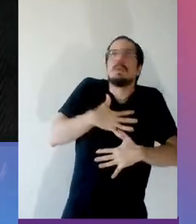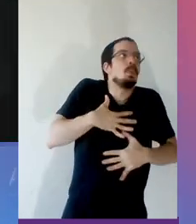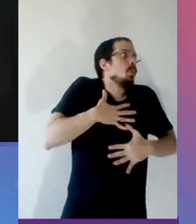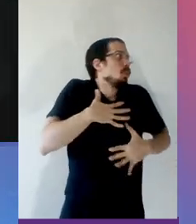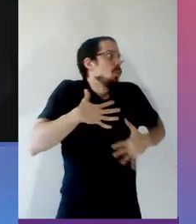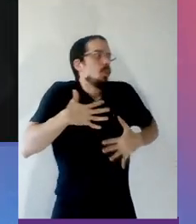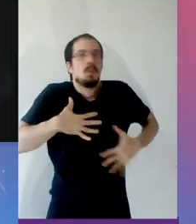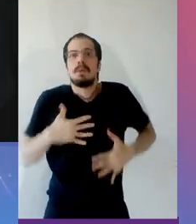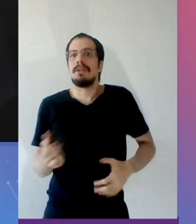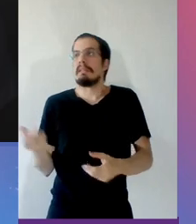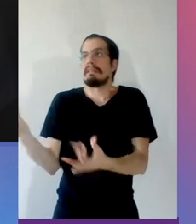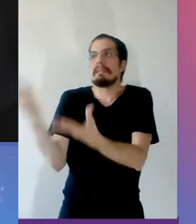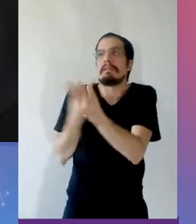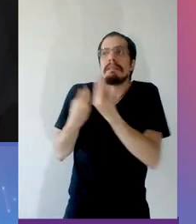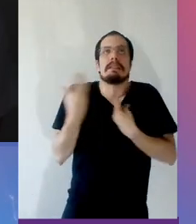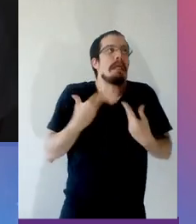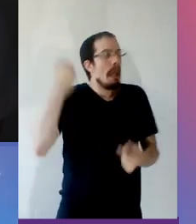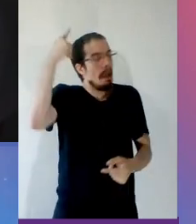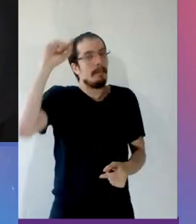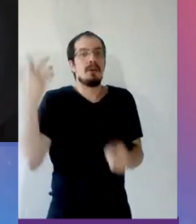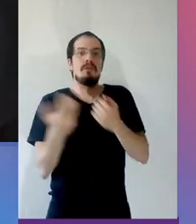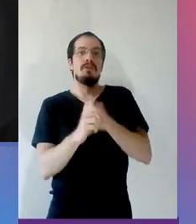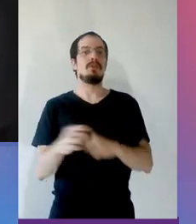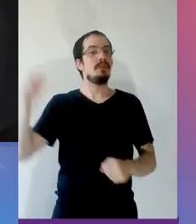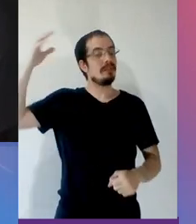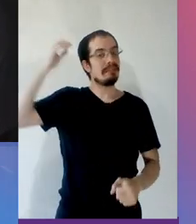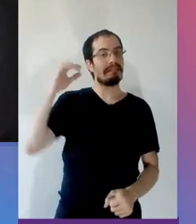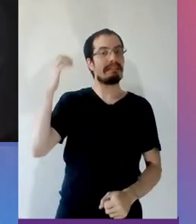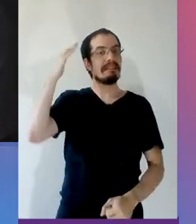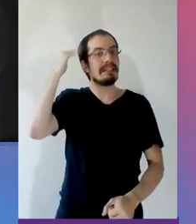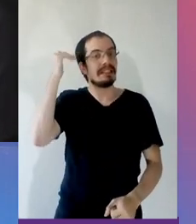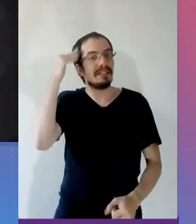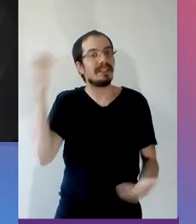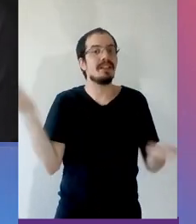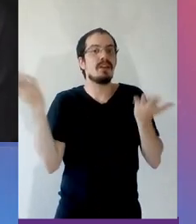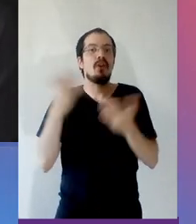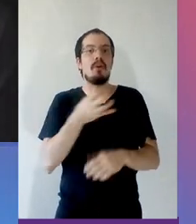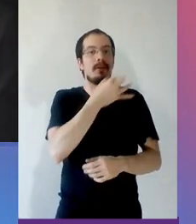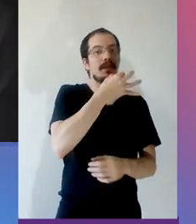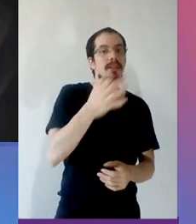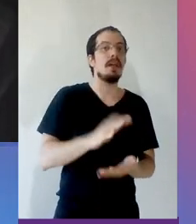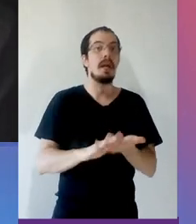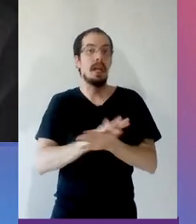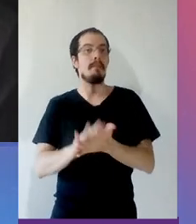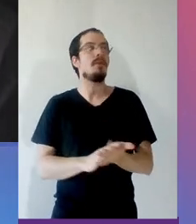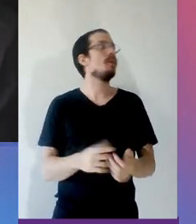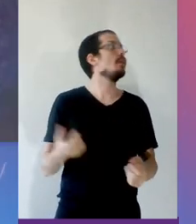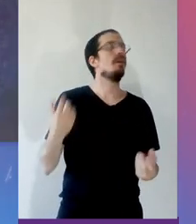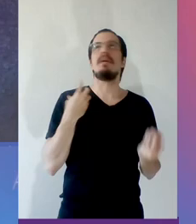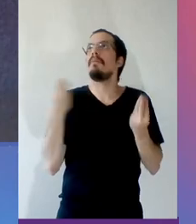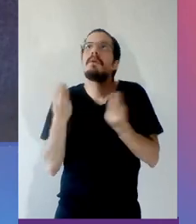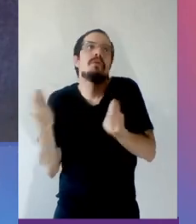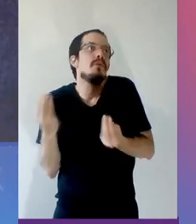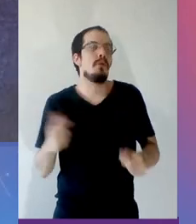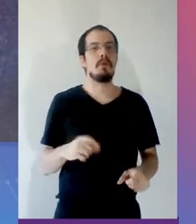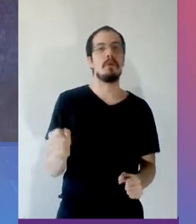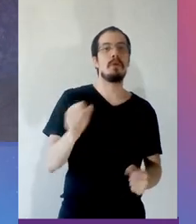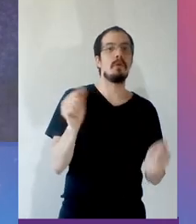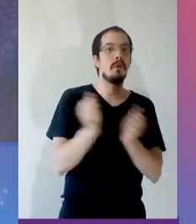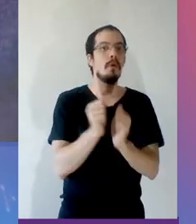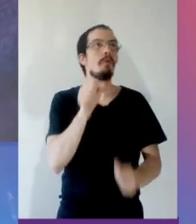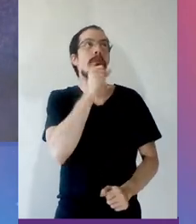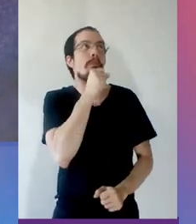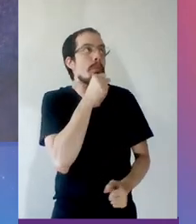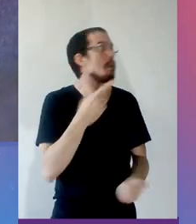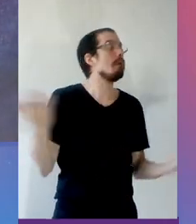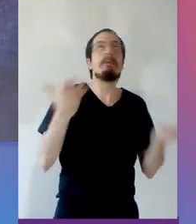el tema de que si toda la gente que falleció, que pasó con los abuelos, que pasó en el fondo, dejar de ver además a sus seres queridos, a sus seres